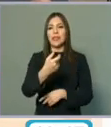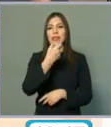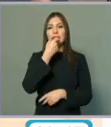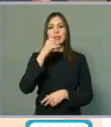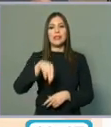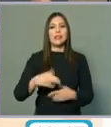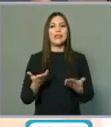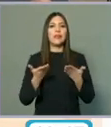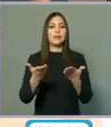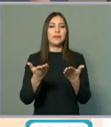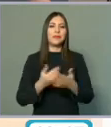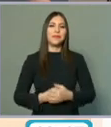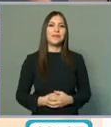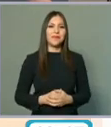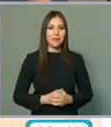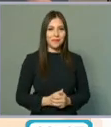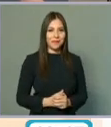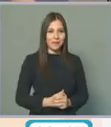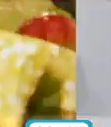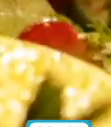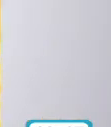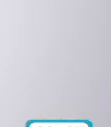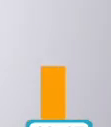galletas sin hornear? Vamos Me a verlos. parece bien.